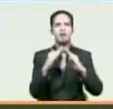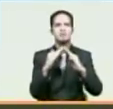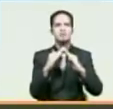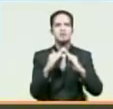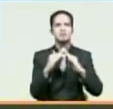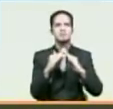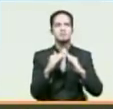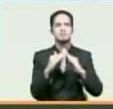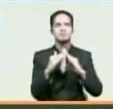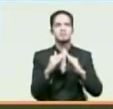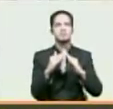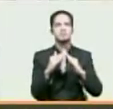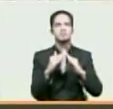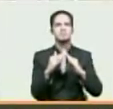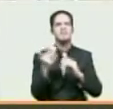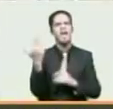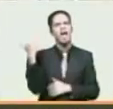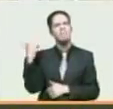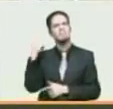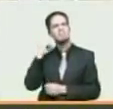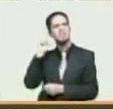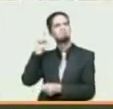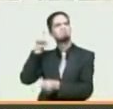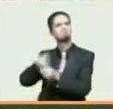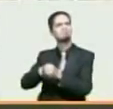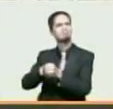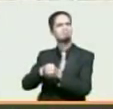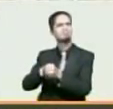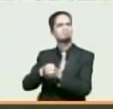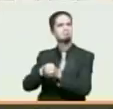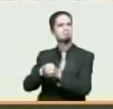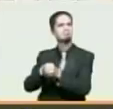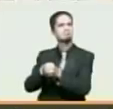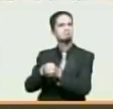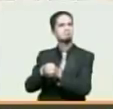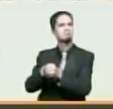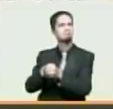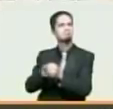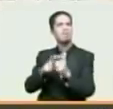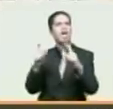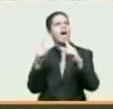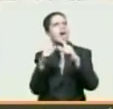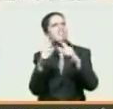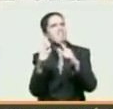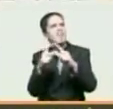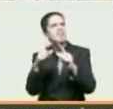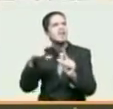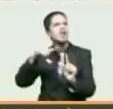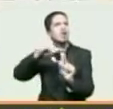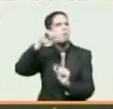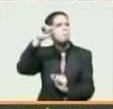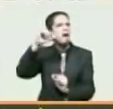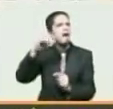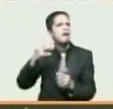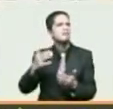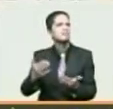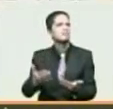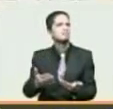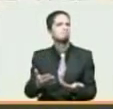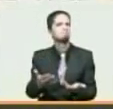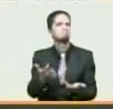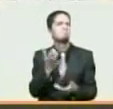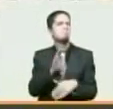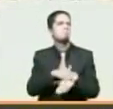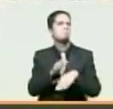que milita o militó en un partido de esos de la derecha, porque por alguna